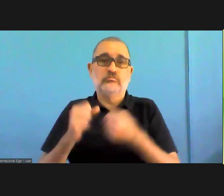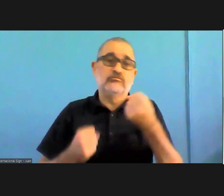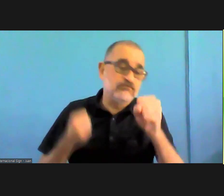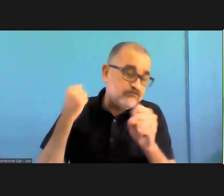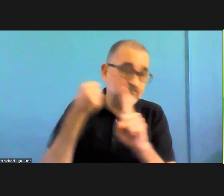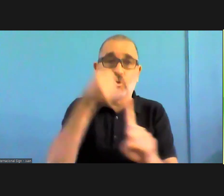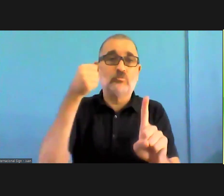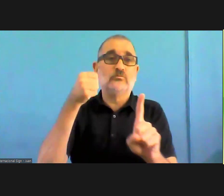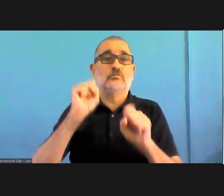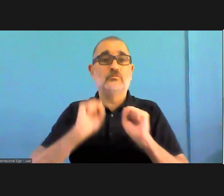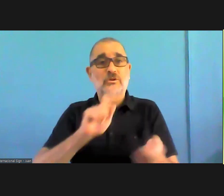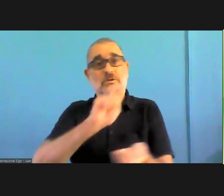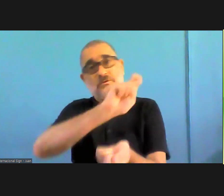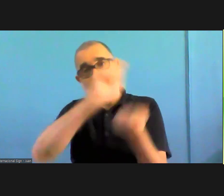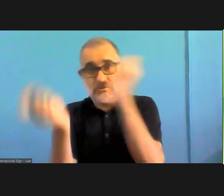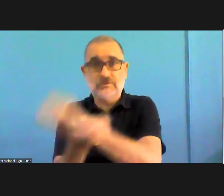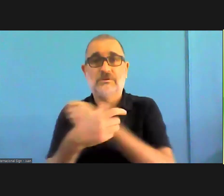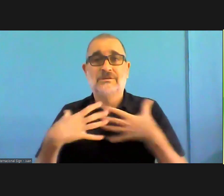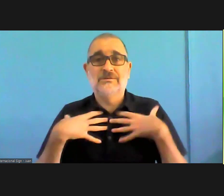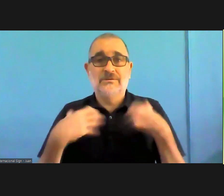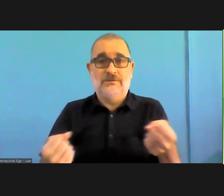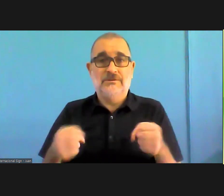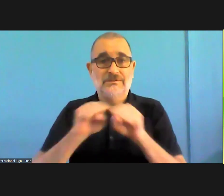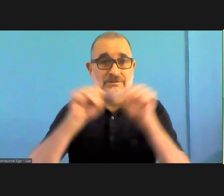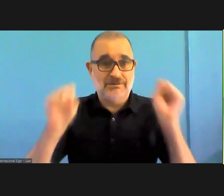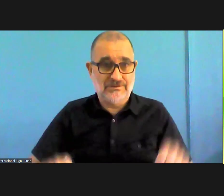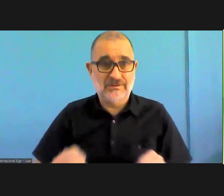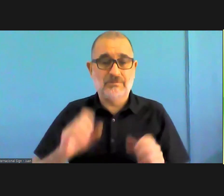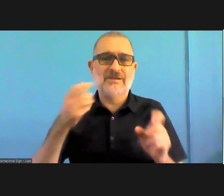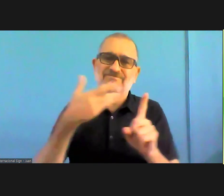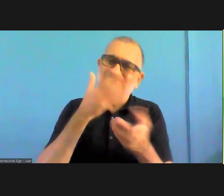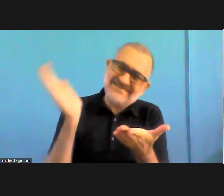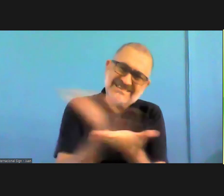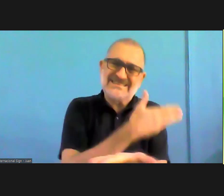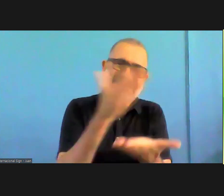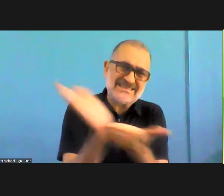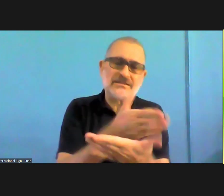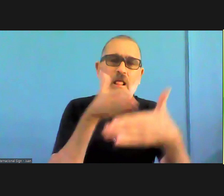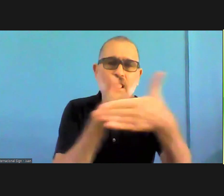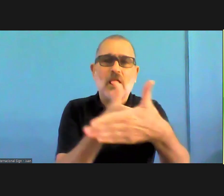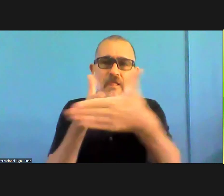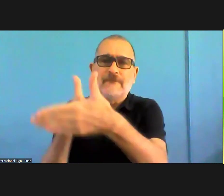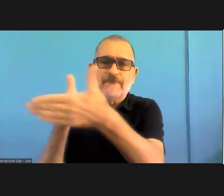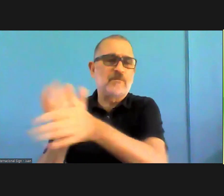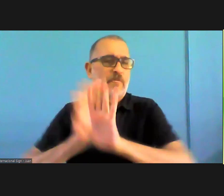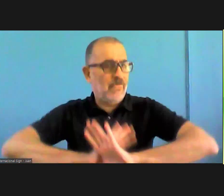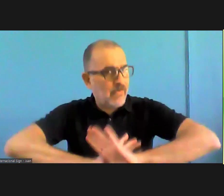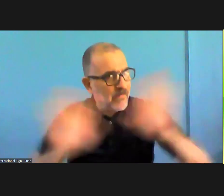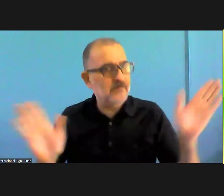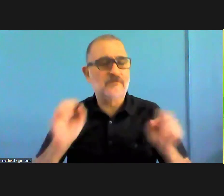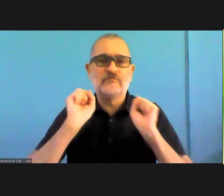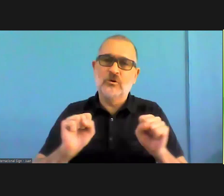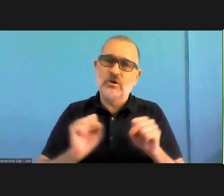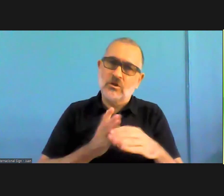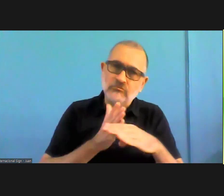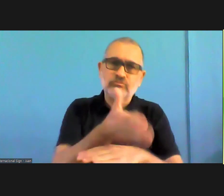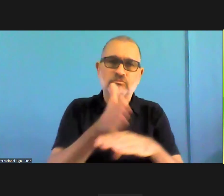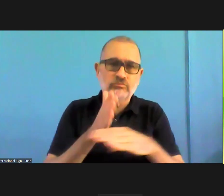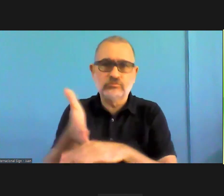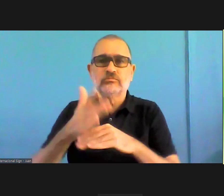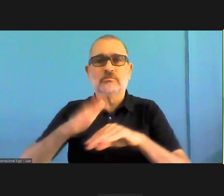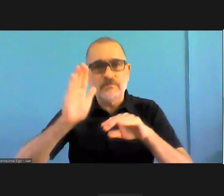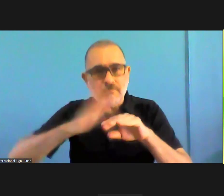acceso en un aproximado de 30%, aumentando el financiamiento por lo menos un 6% del BID